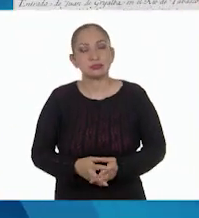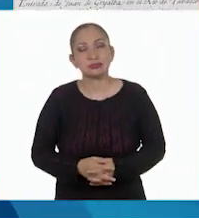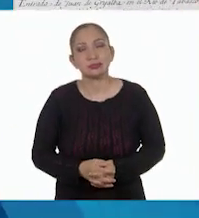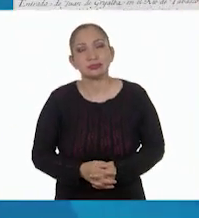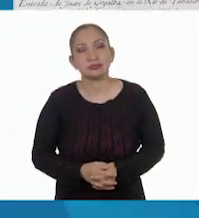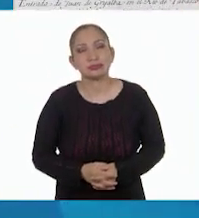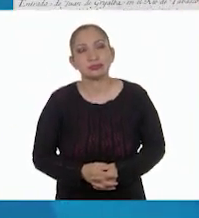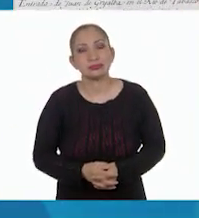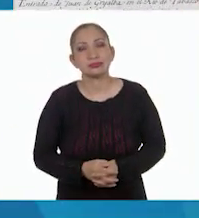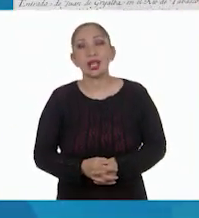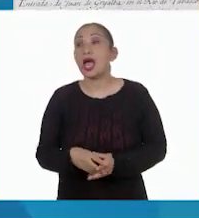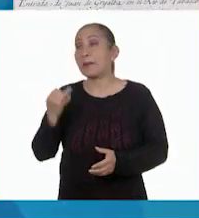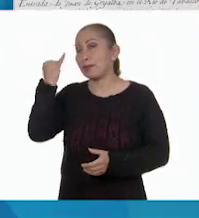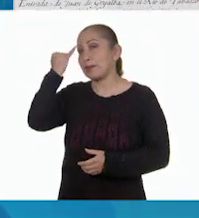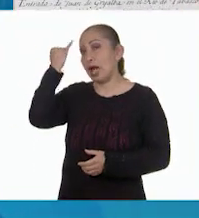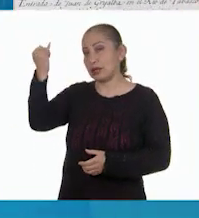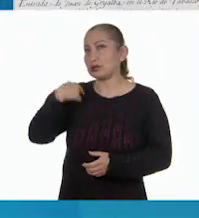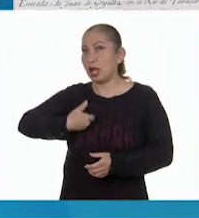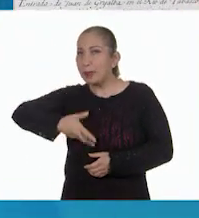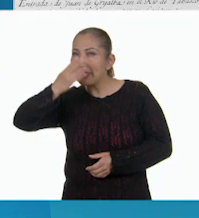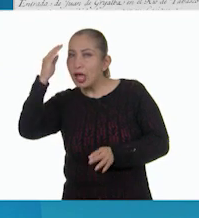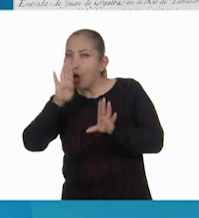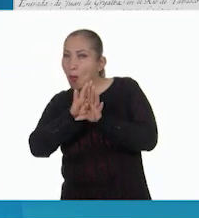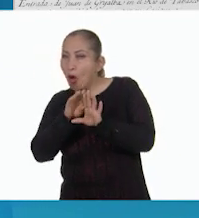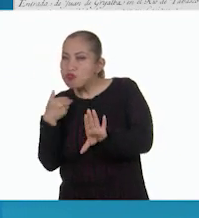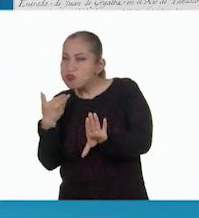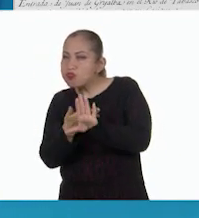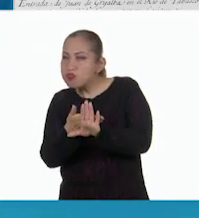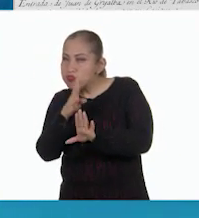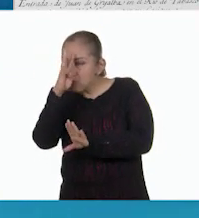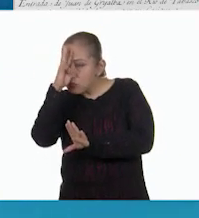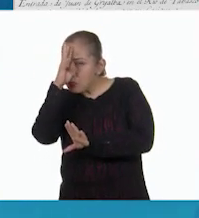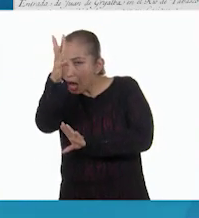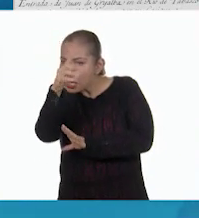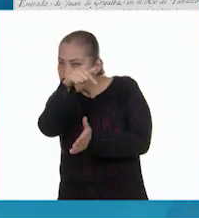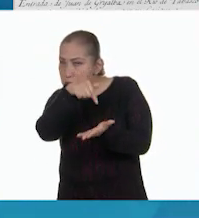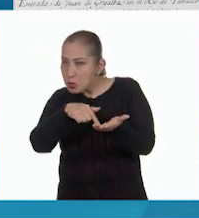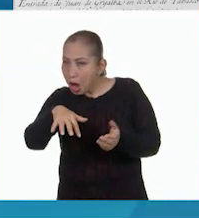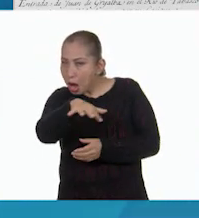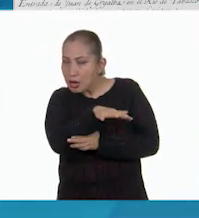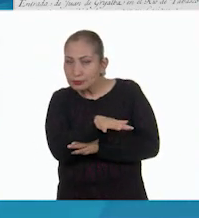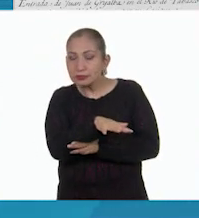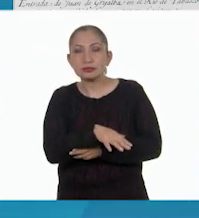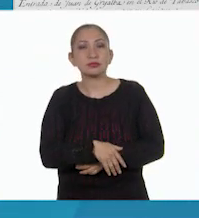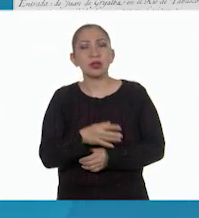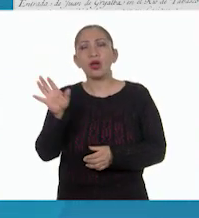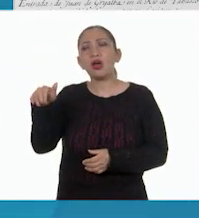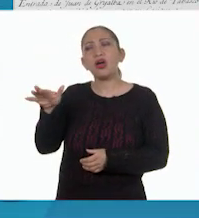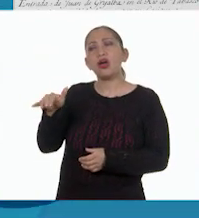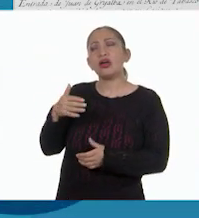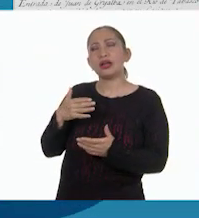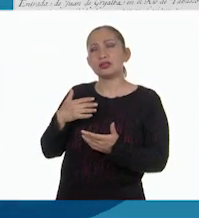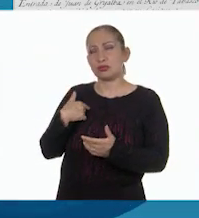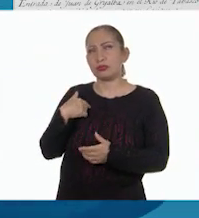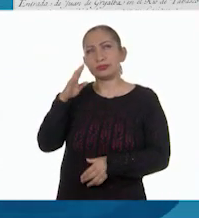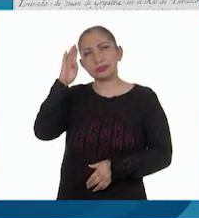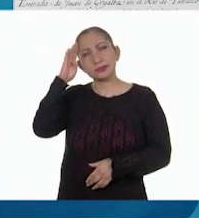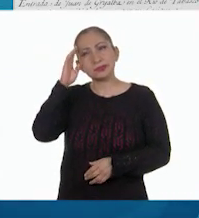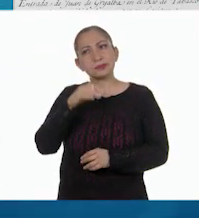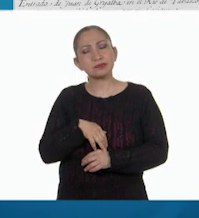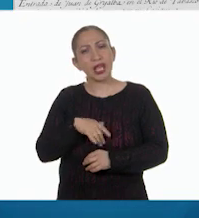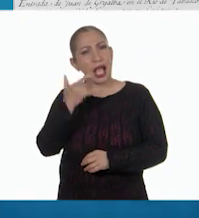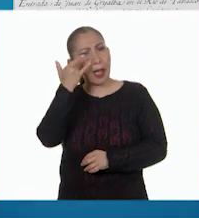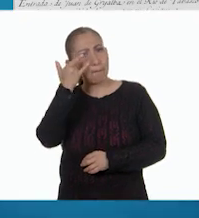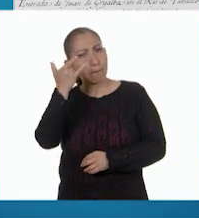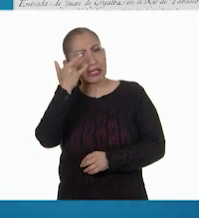Ay, me imagino que habían aprendido cómo pelear con los mayas de esa región, ¿no? Digo, oiga maestra, ahora que lo pienso,